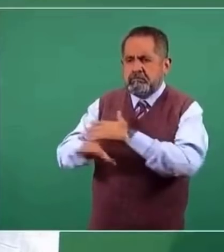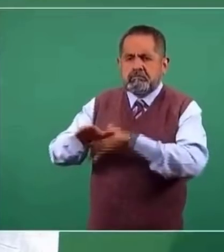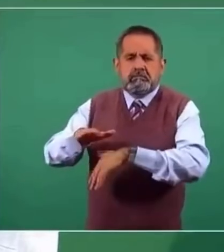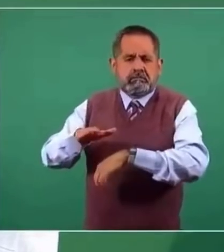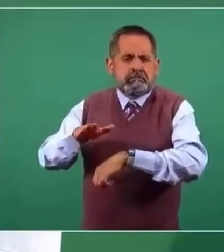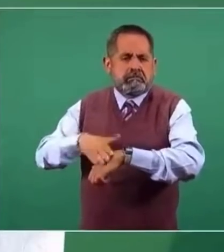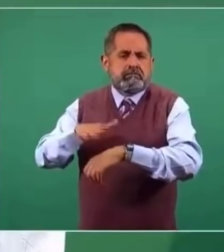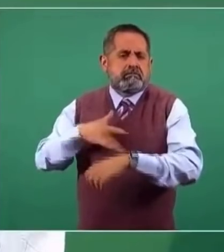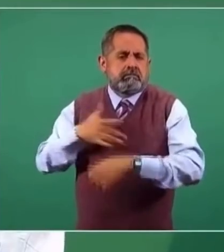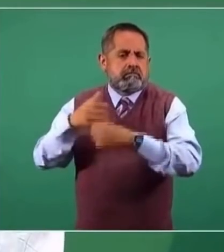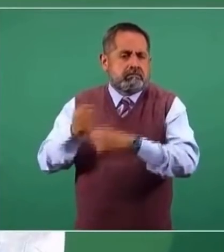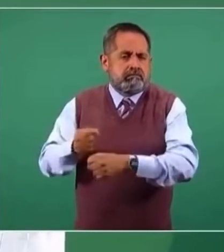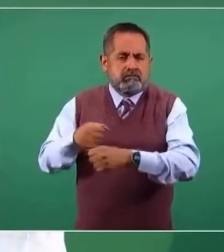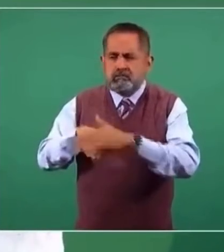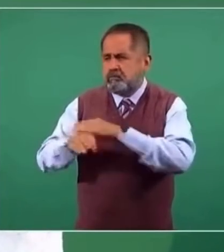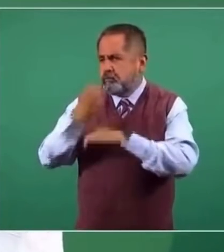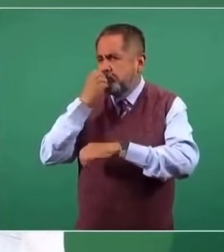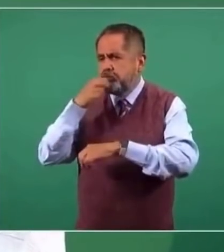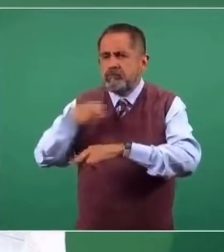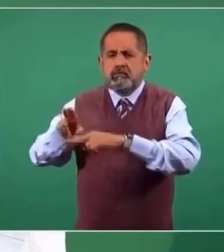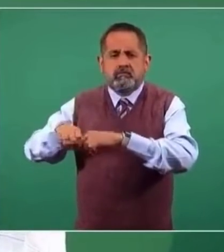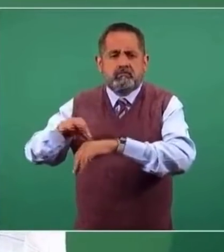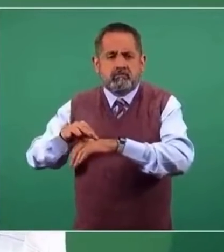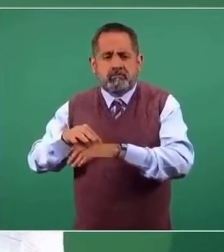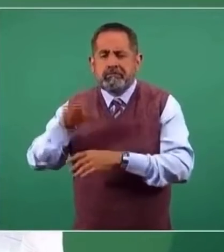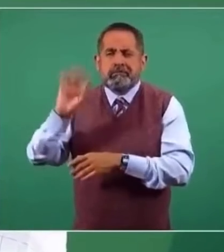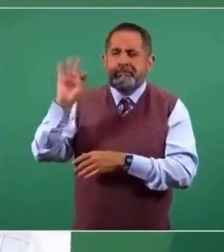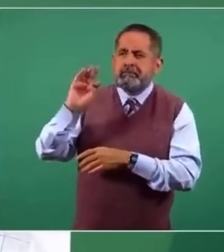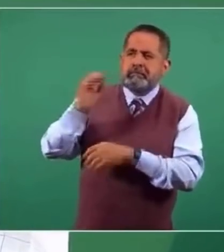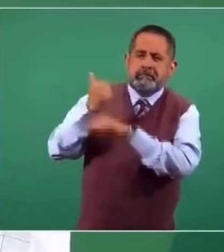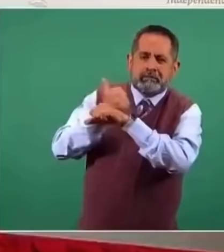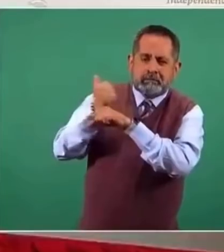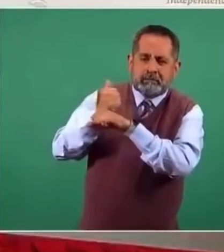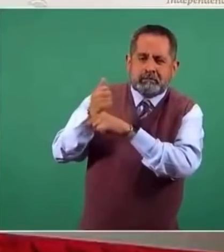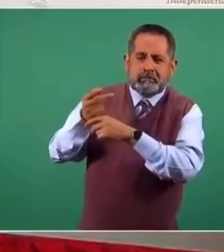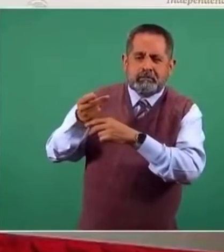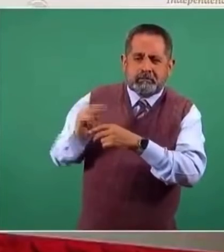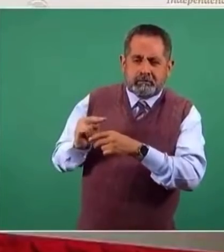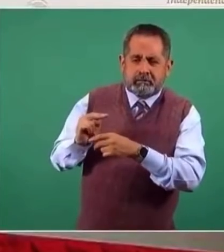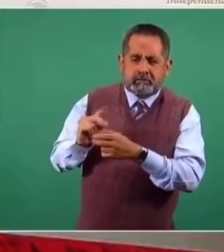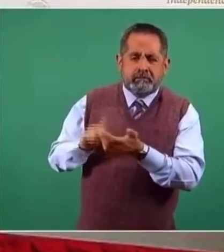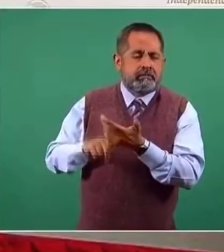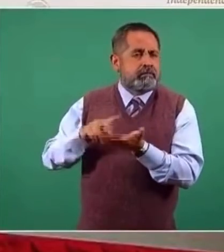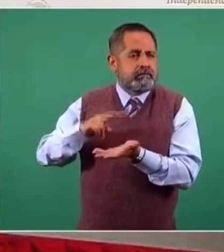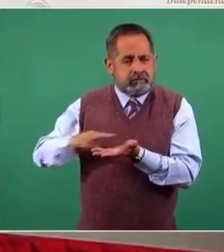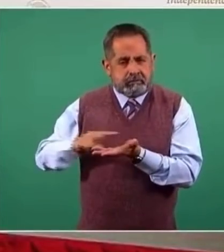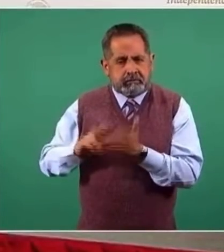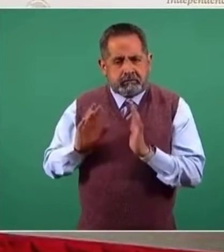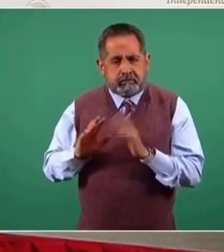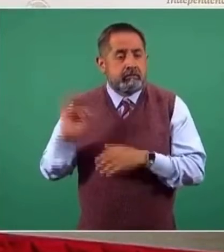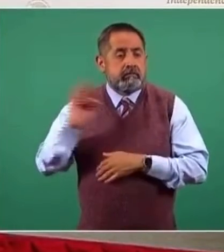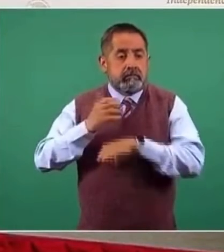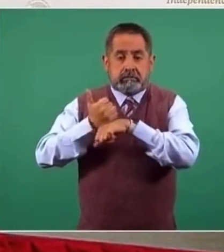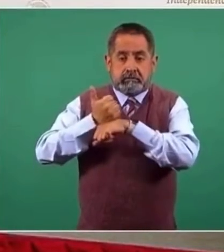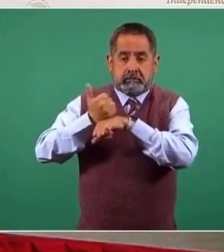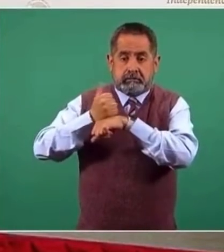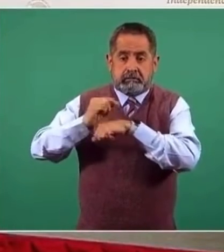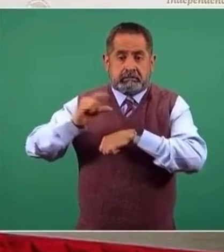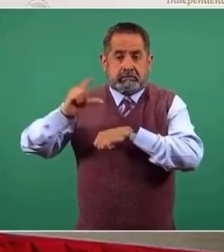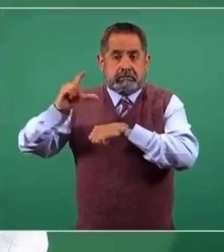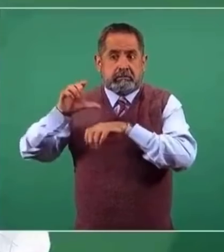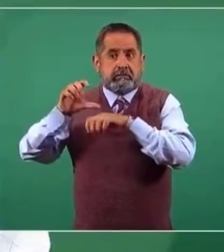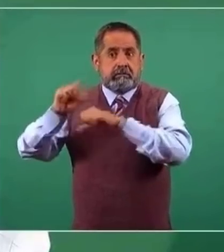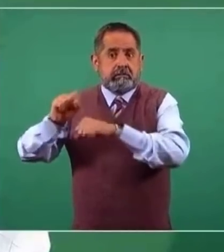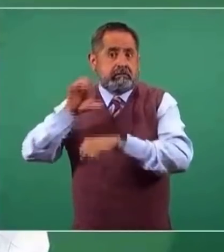tanto son valores que más bien están pegados a un verde, ¿sí?, que subiendo o yéndose a querer pegar a un naranja,